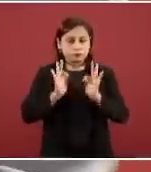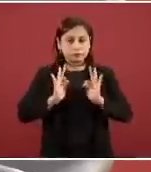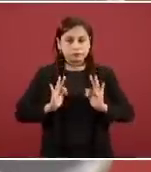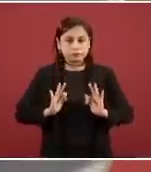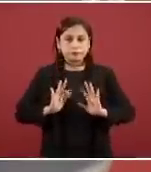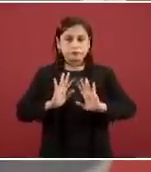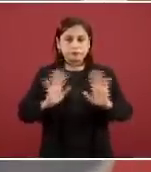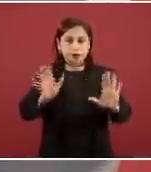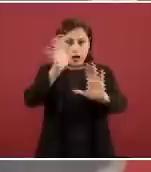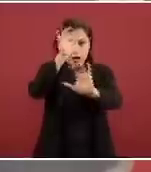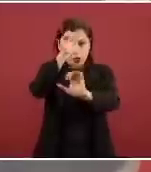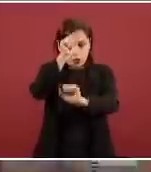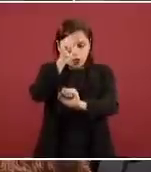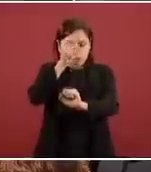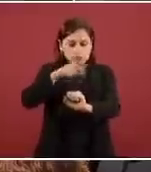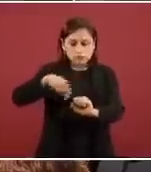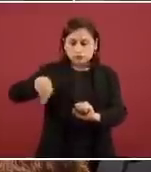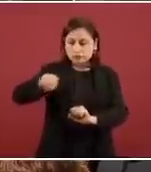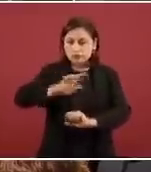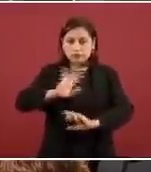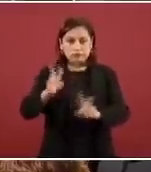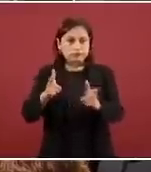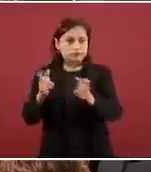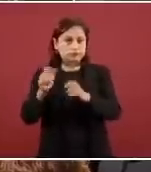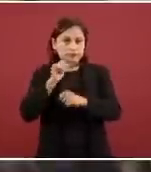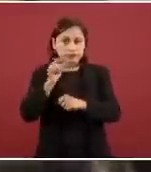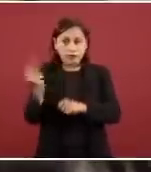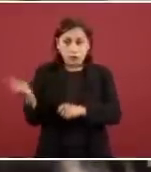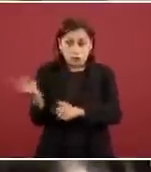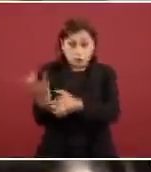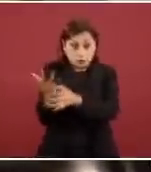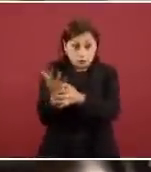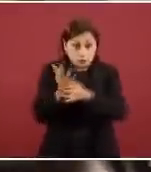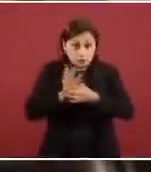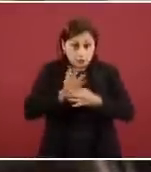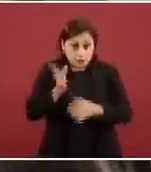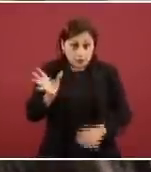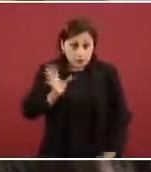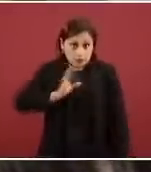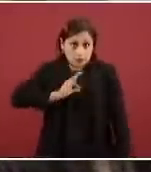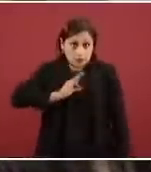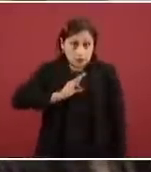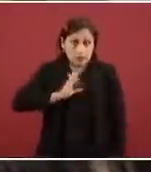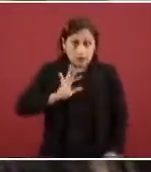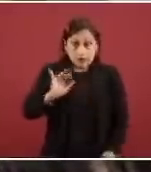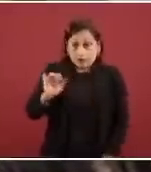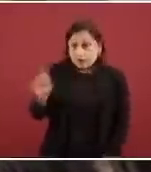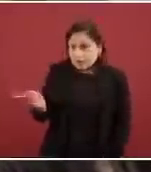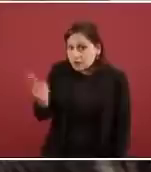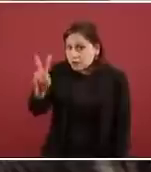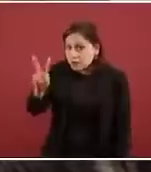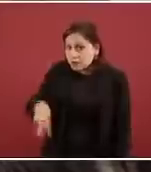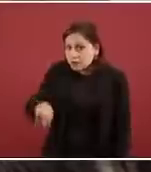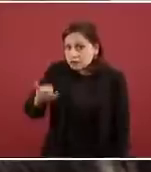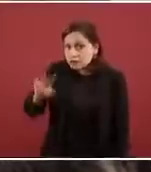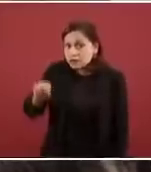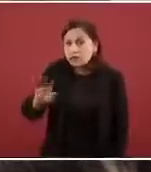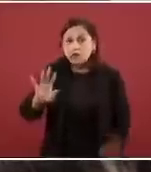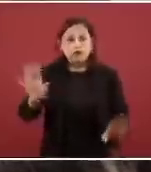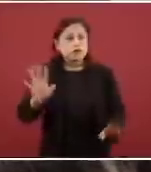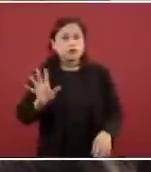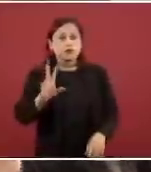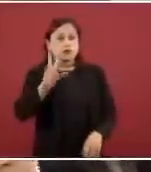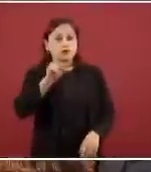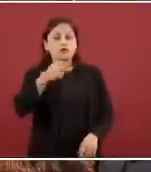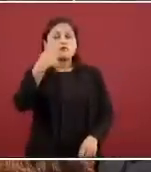logrado una tregua. Esa es la información. ¿Sí? Bueno, sí. Mire, ¿es cierto o no es cierto eso? Mire, no es cierto.